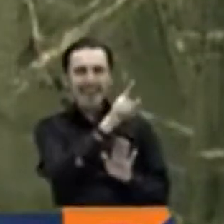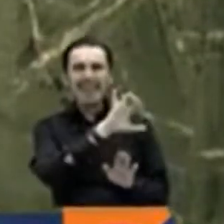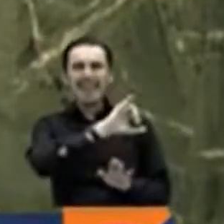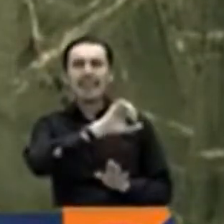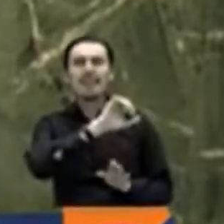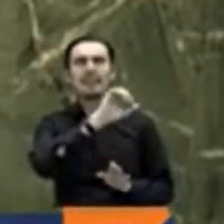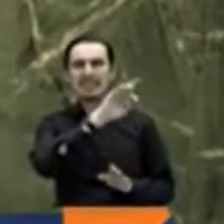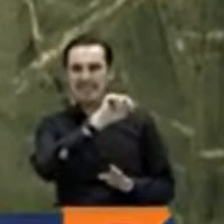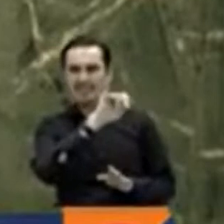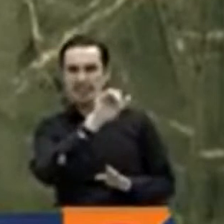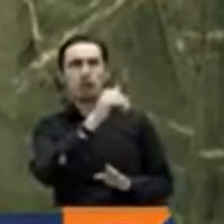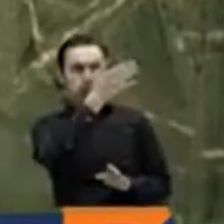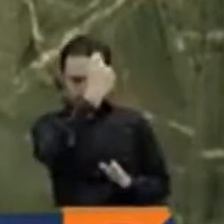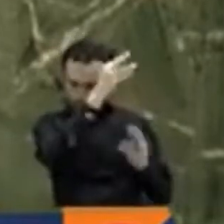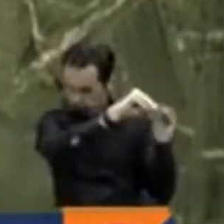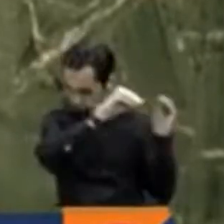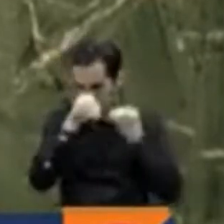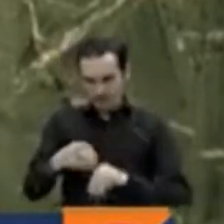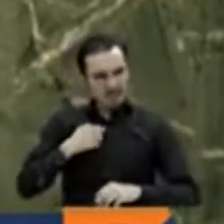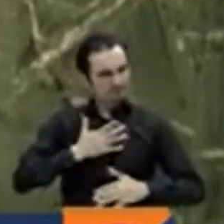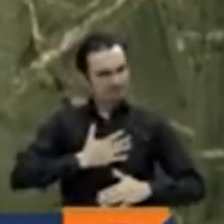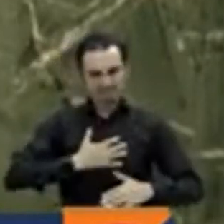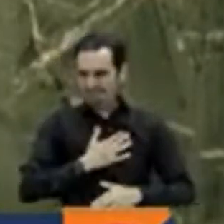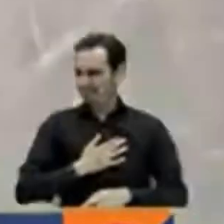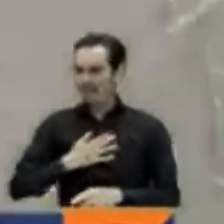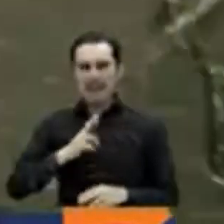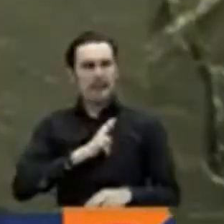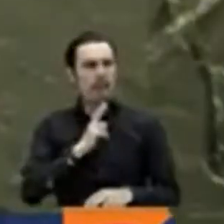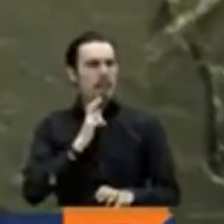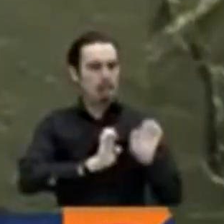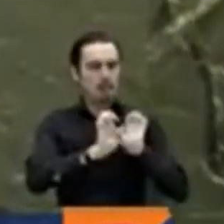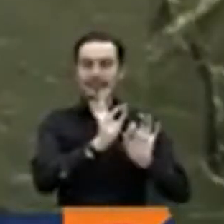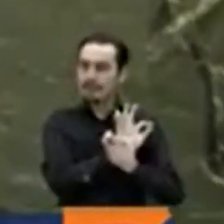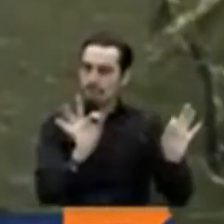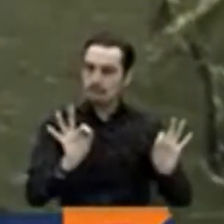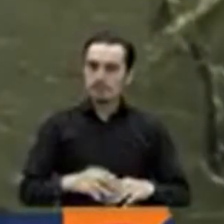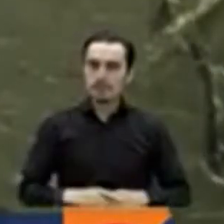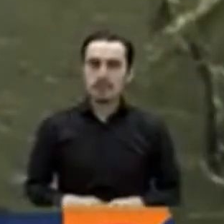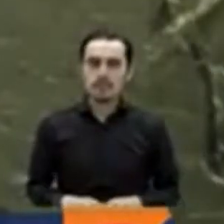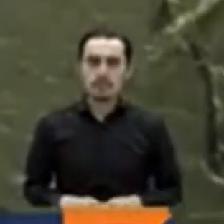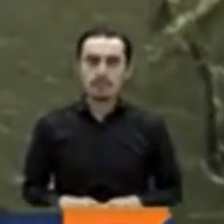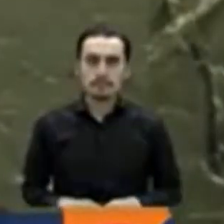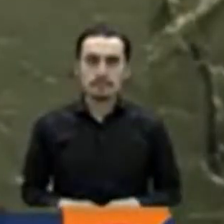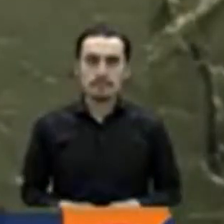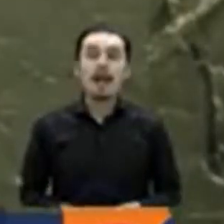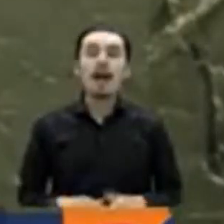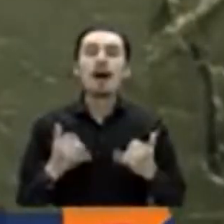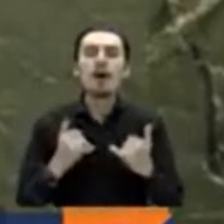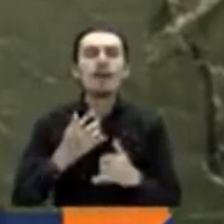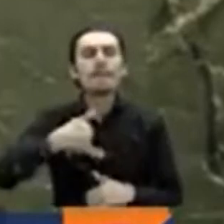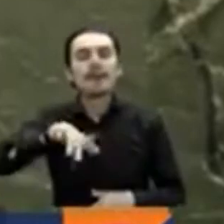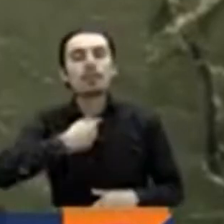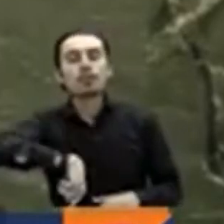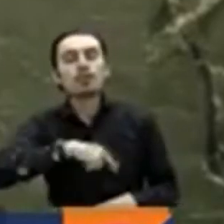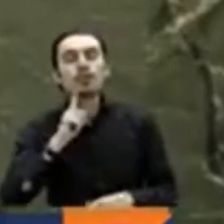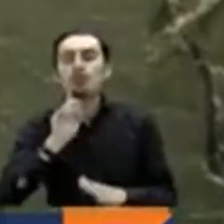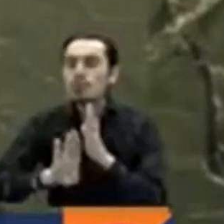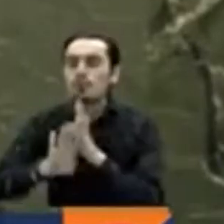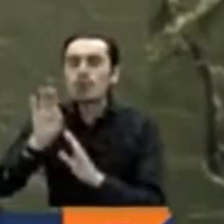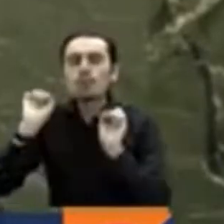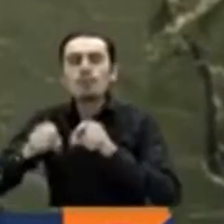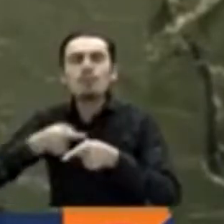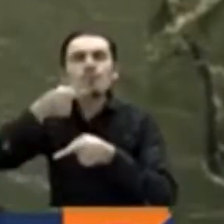Brasil repudia la persecución religiosa en cualquier parte del mundo. Ese mundo de mayor bienestar solo lo podremos